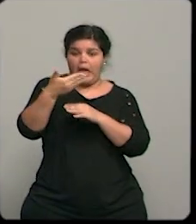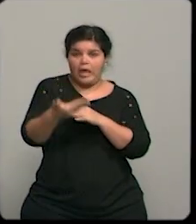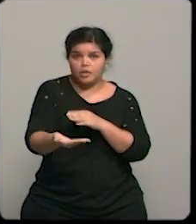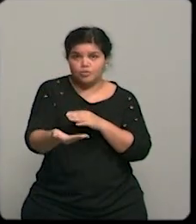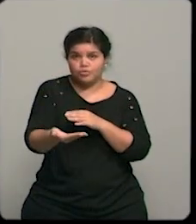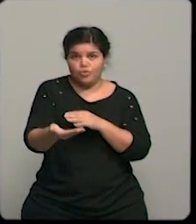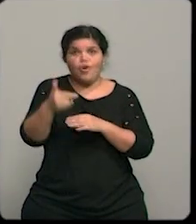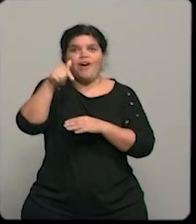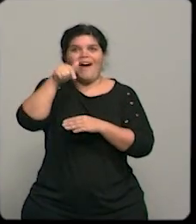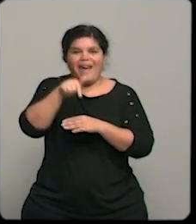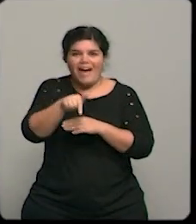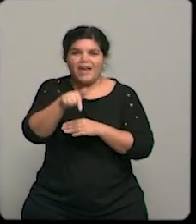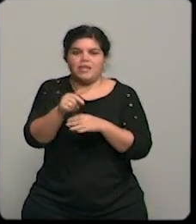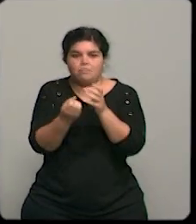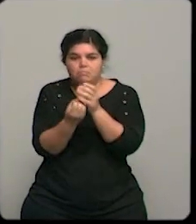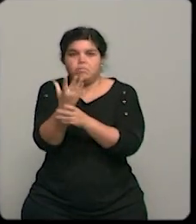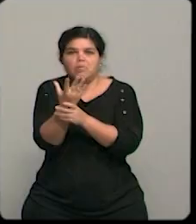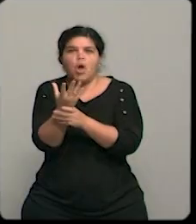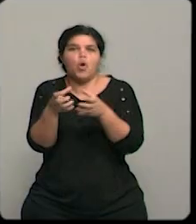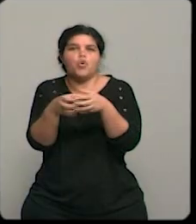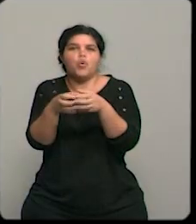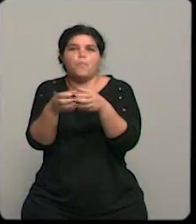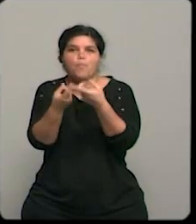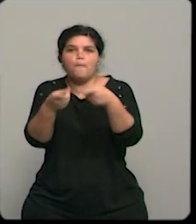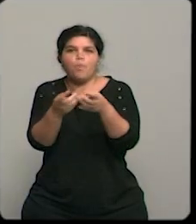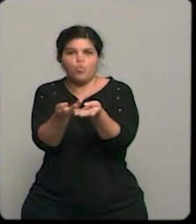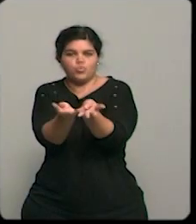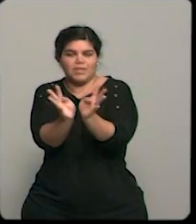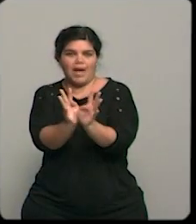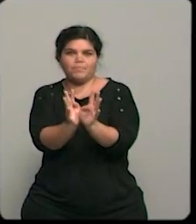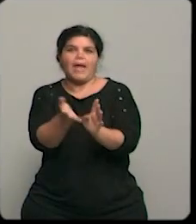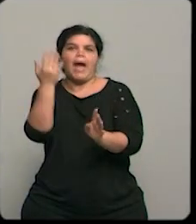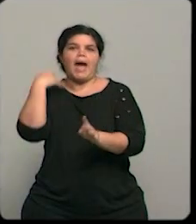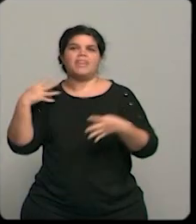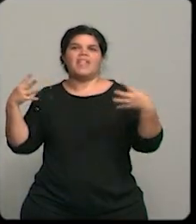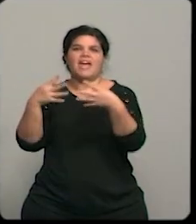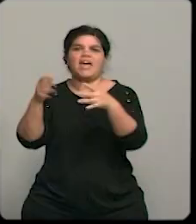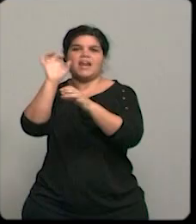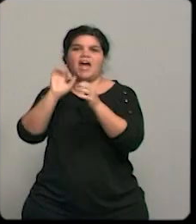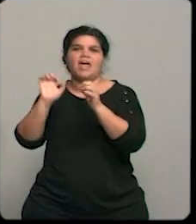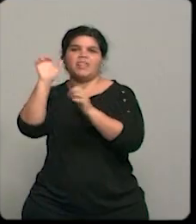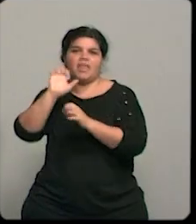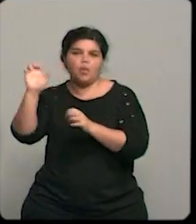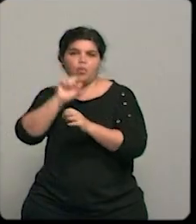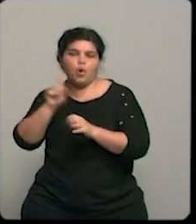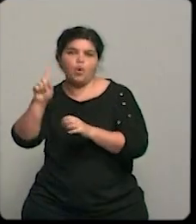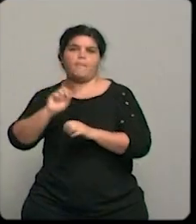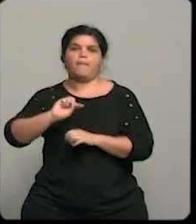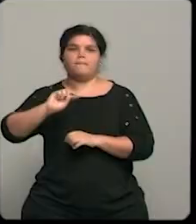una agrupación musical. Muchos músicos que venían de la posguerra europea, de la primera, algunos de la